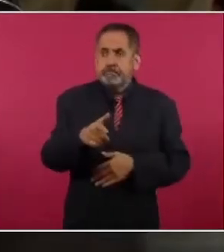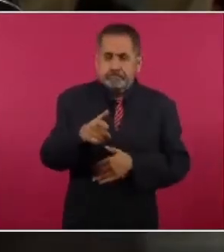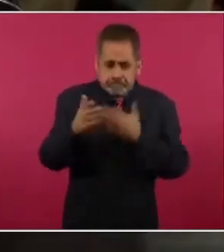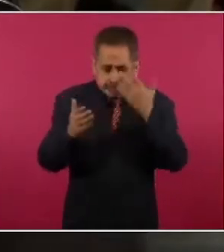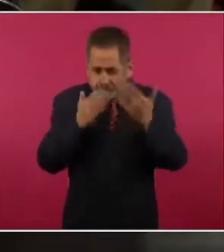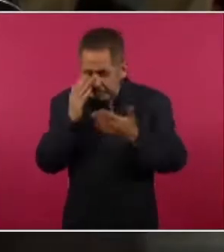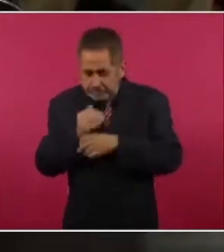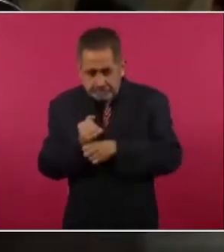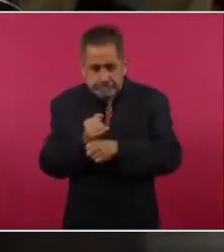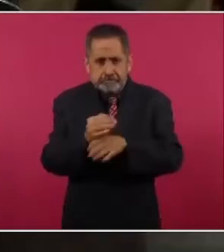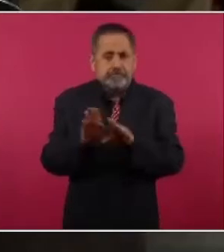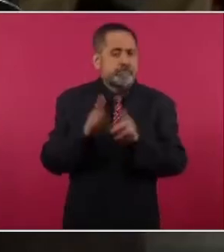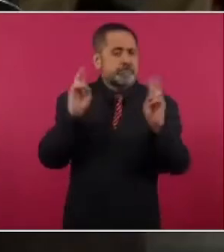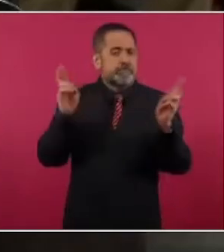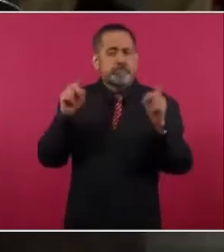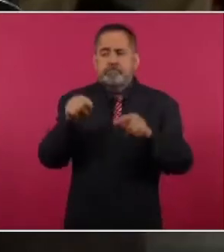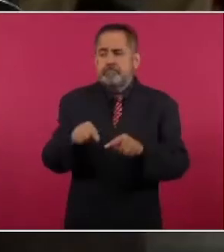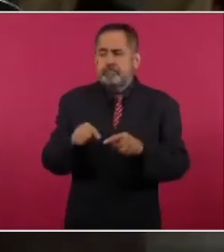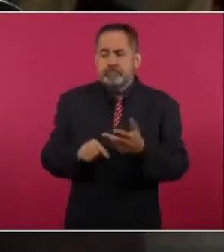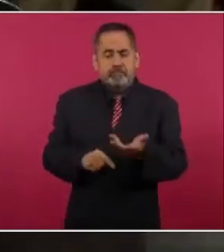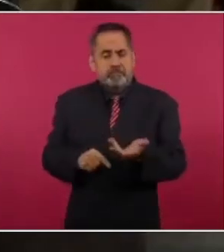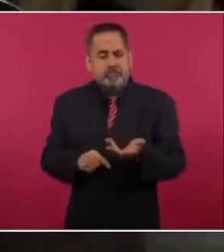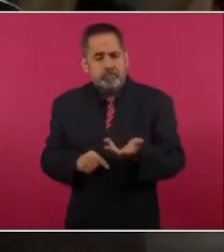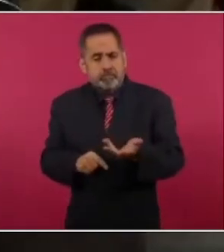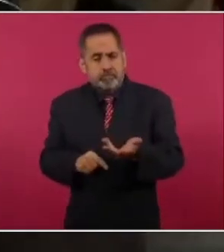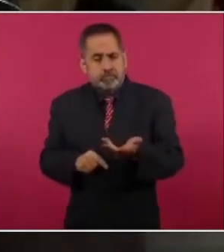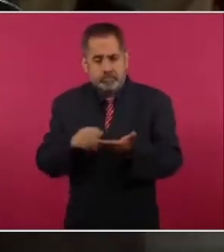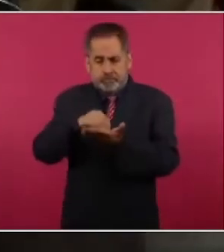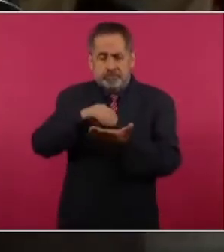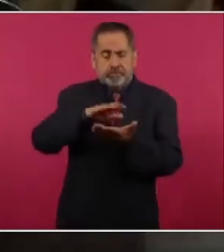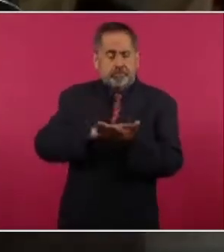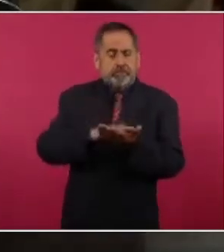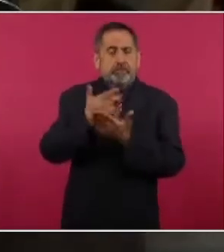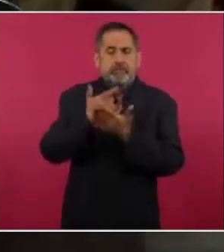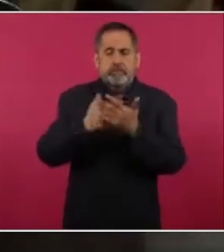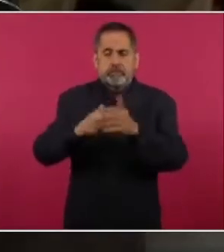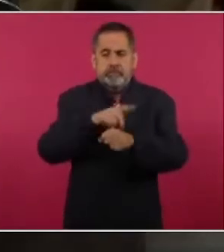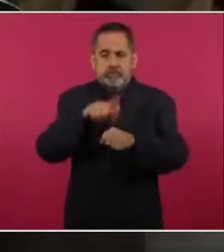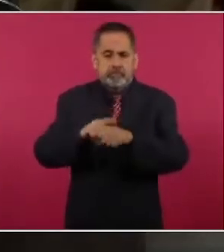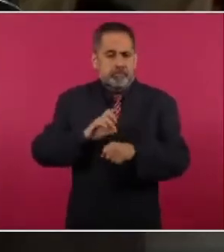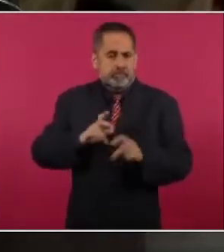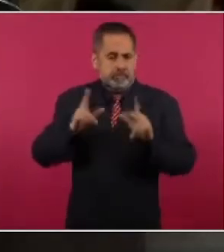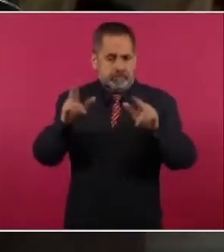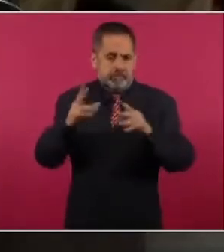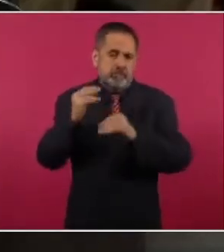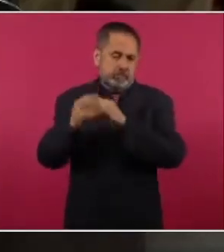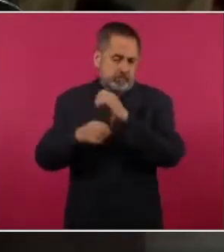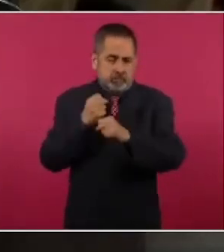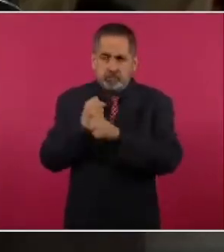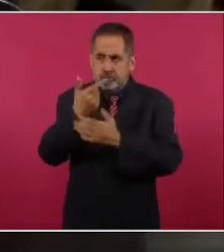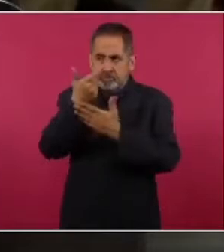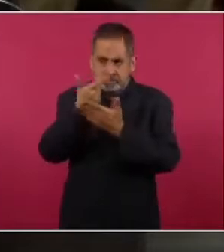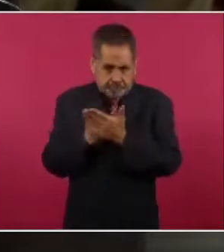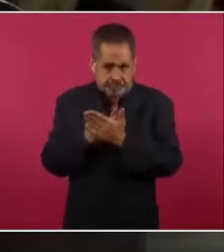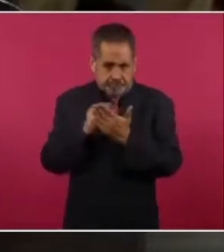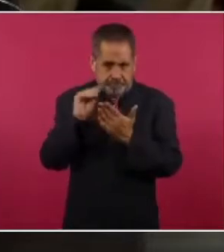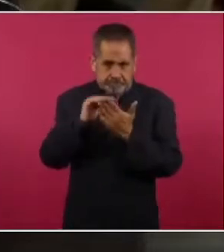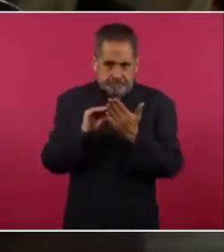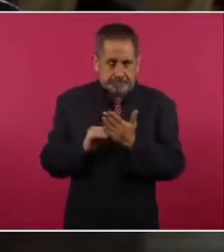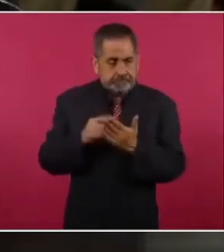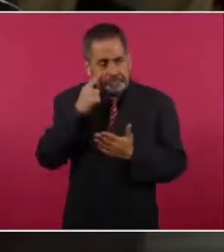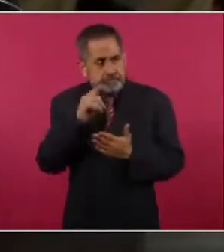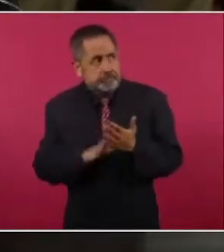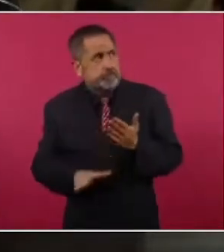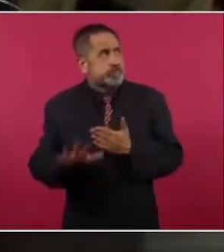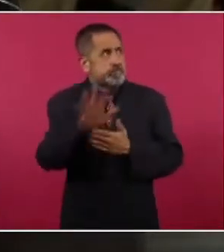estudio que se denomina el Registro Nacional de Cáncer, que ya lleva varios años, pero que es una radiografía